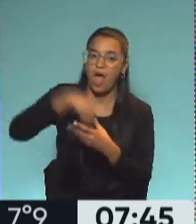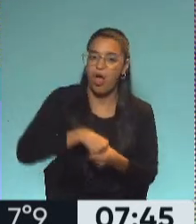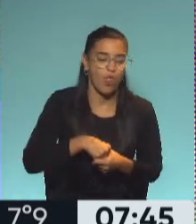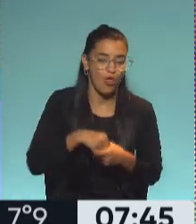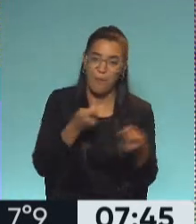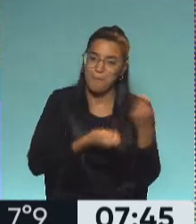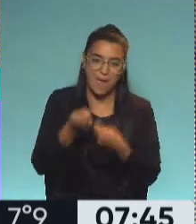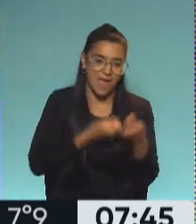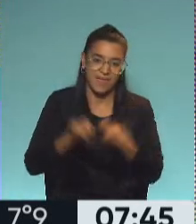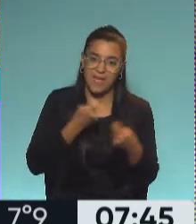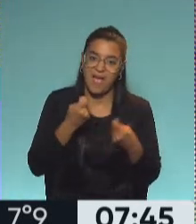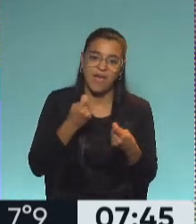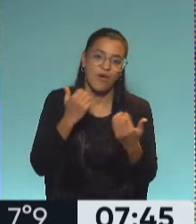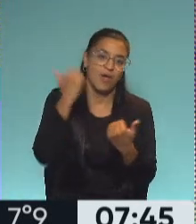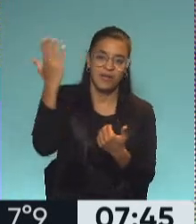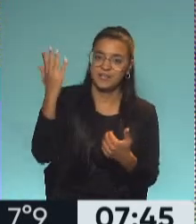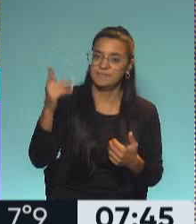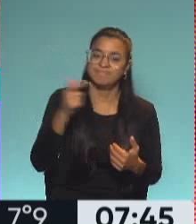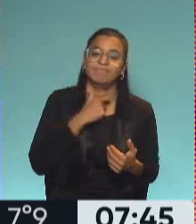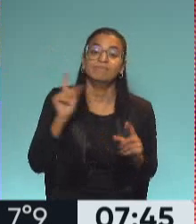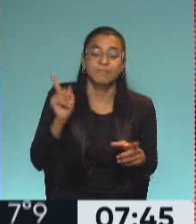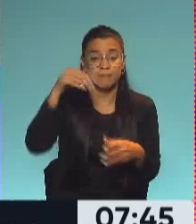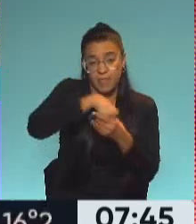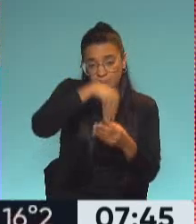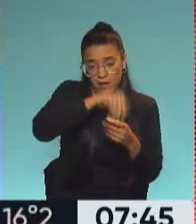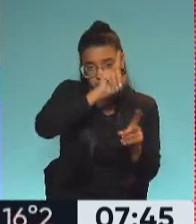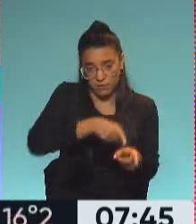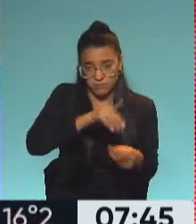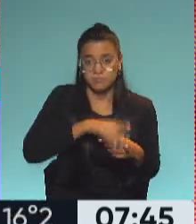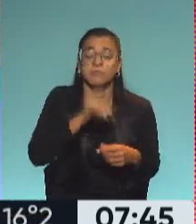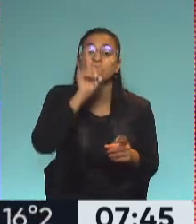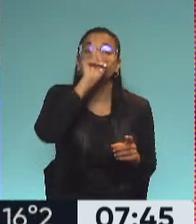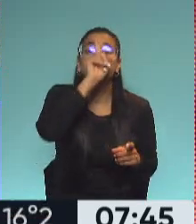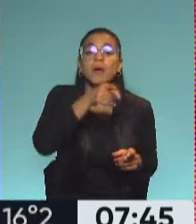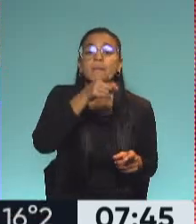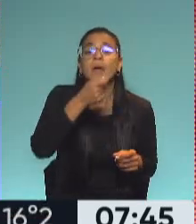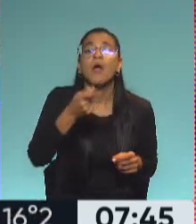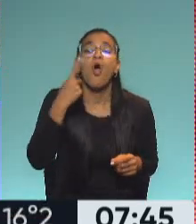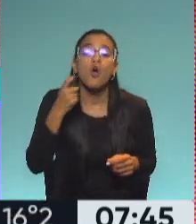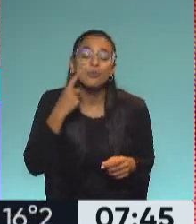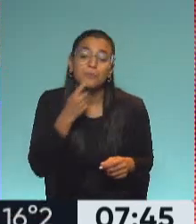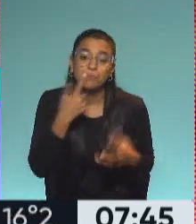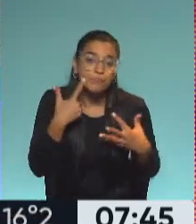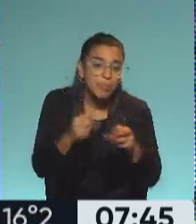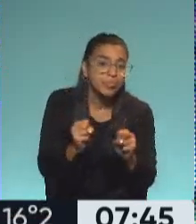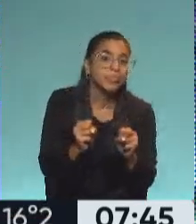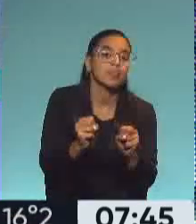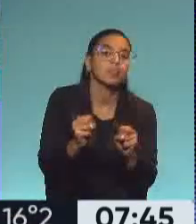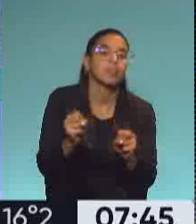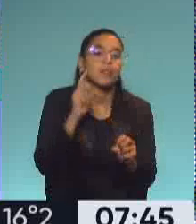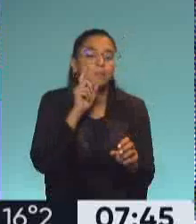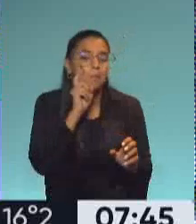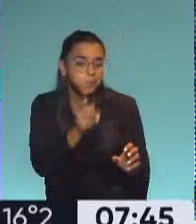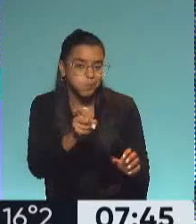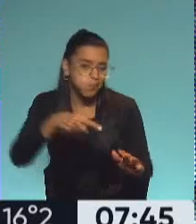el mercado externo, pero también en el interno. Ahora, también rechazan los controles cuando se detectan este tipo de irregularidades